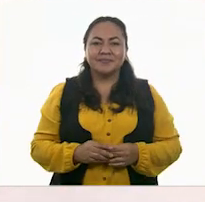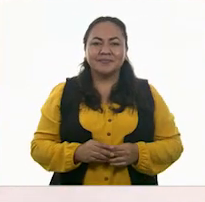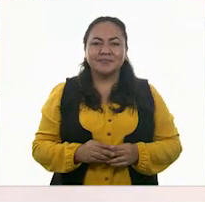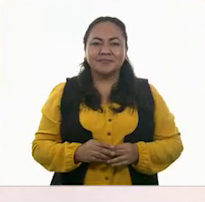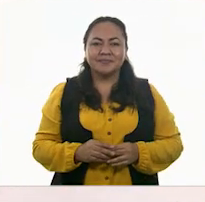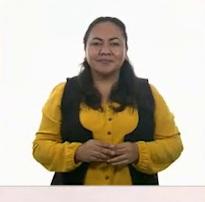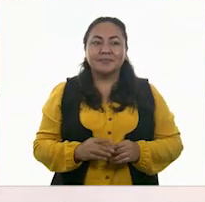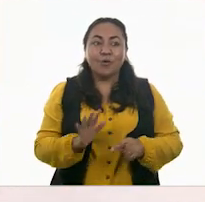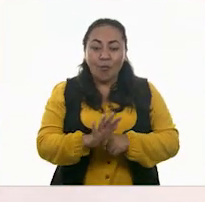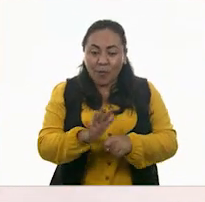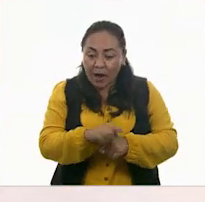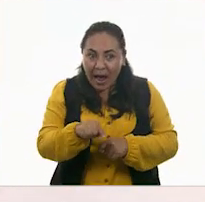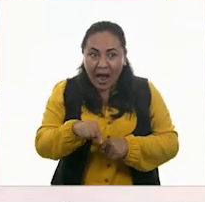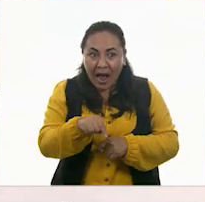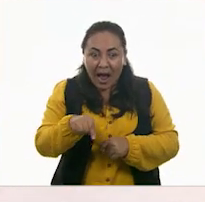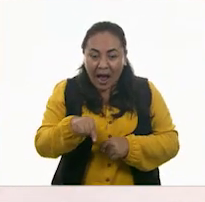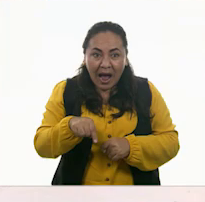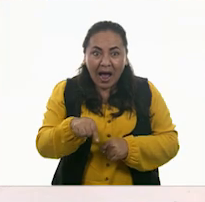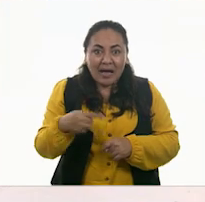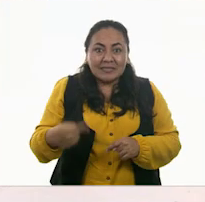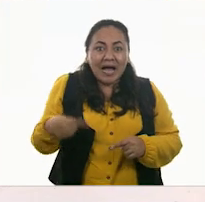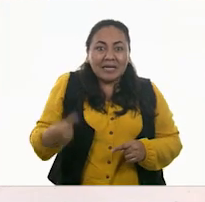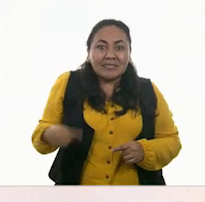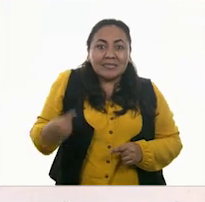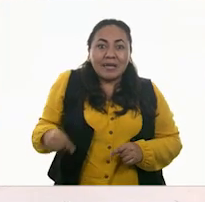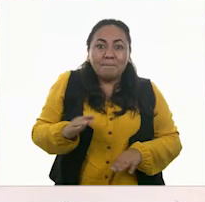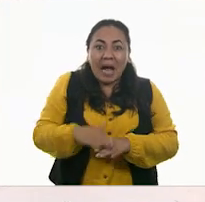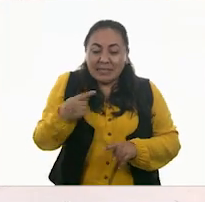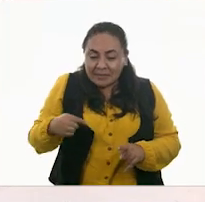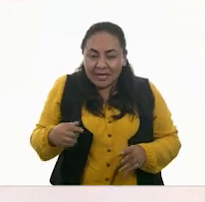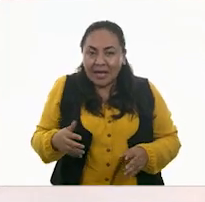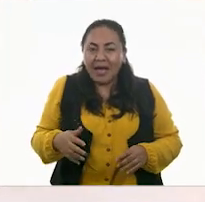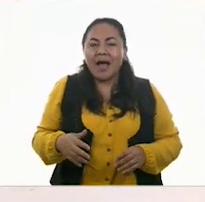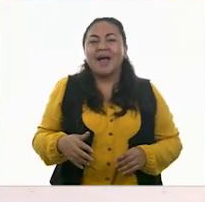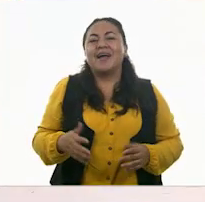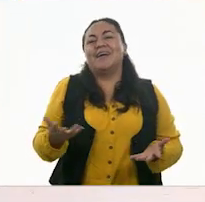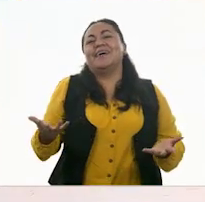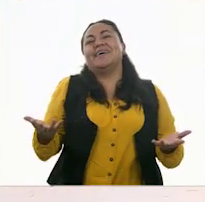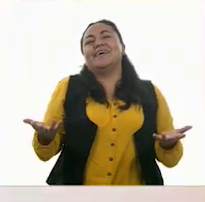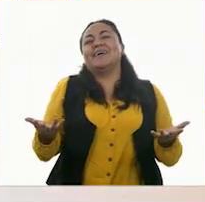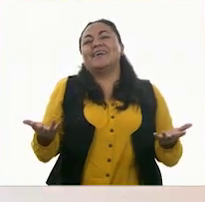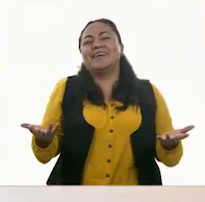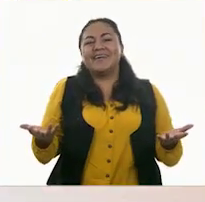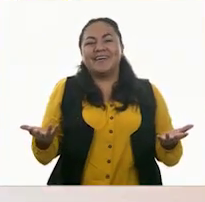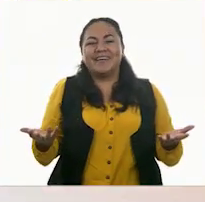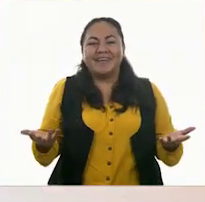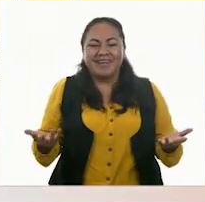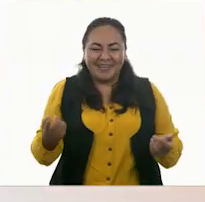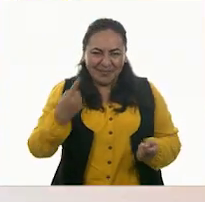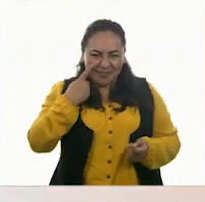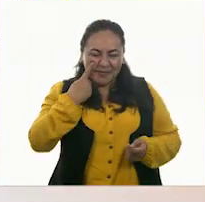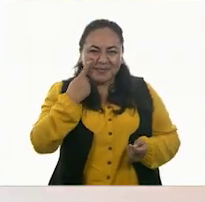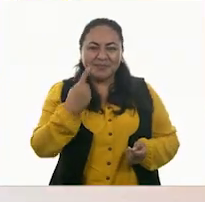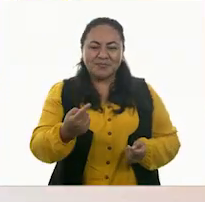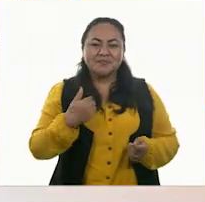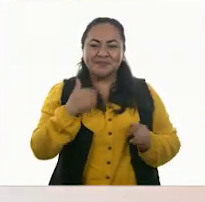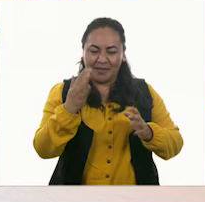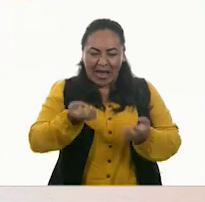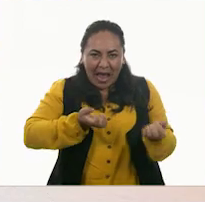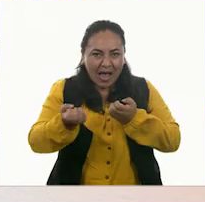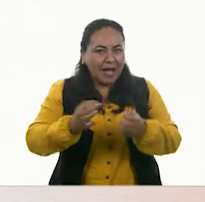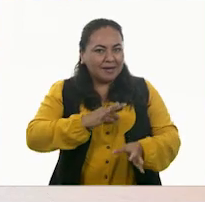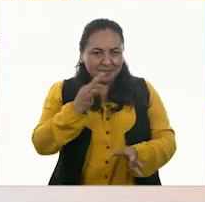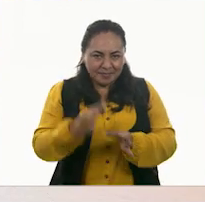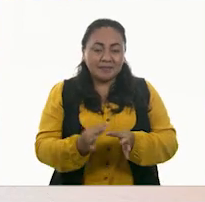¿Quién dura más? ¿Quién dura más? ¿Quién dura más? Gracias. Bien, bien, bien. ¿Pero qué te parece? Ya hicimos un poco de